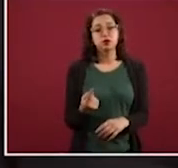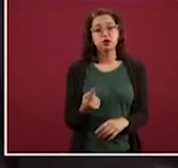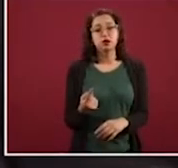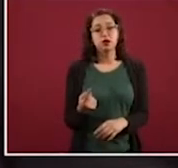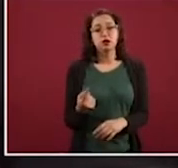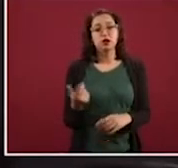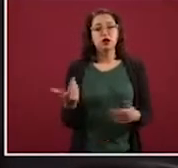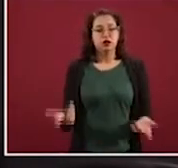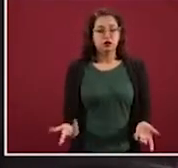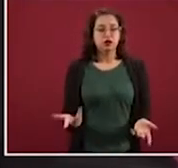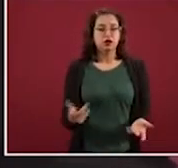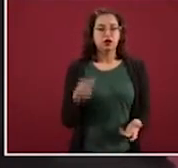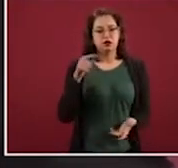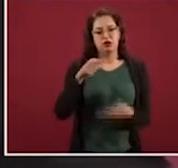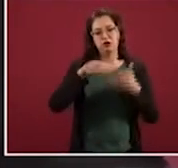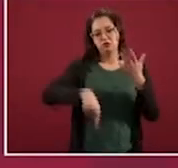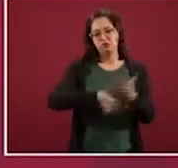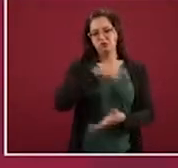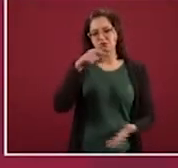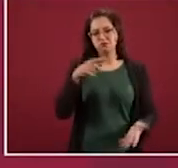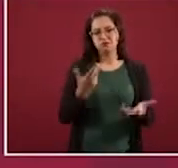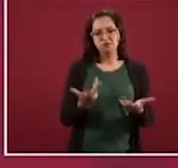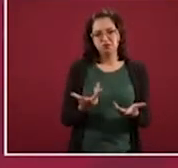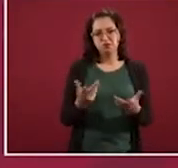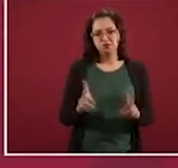un mercado muy fuerte